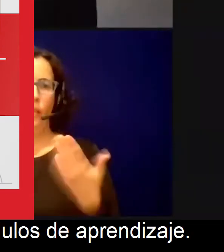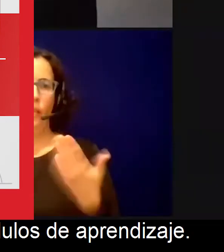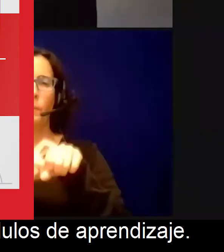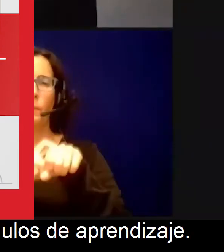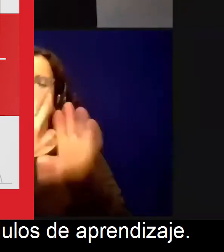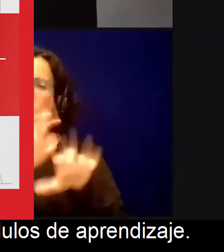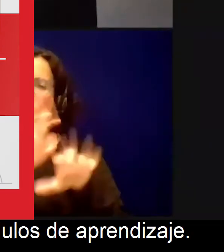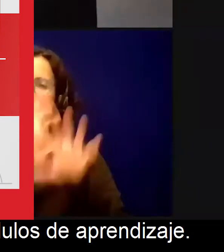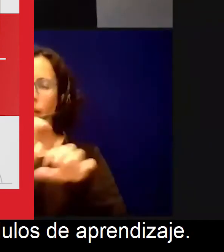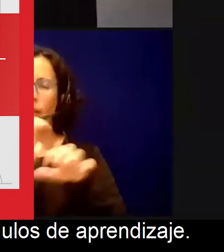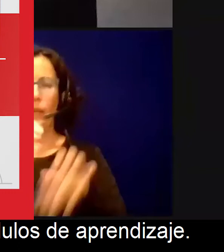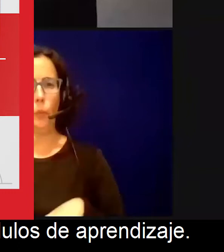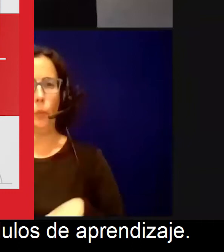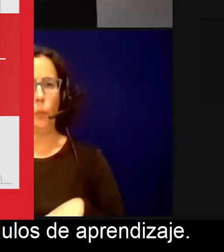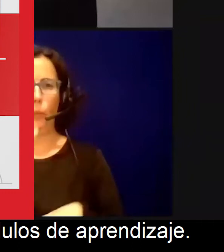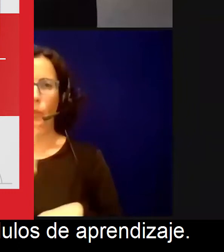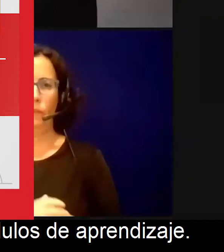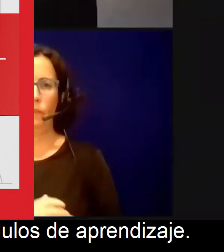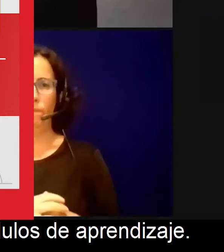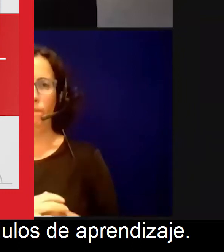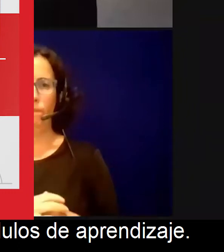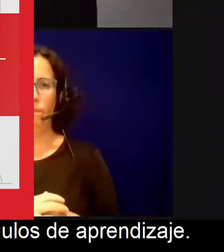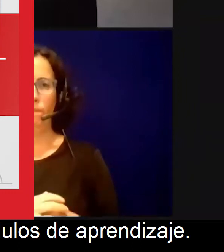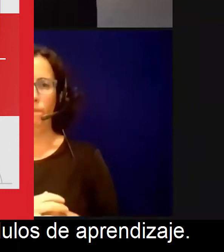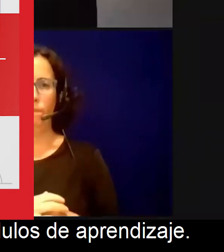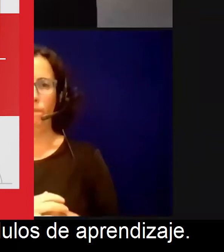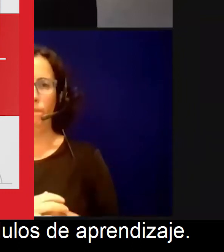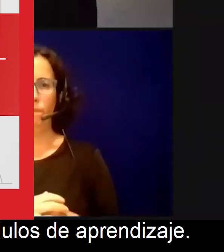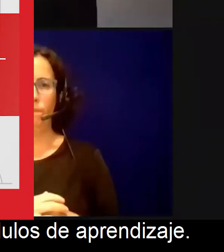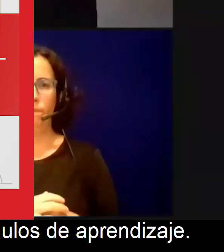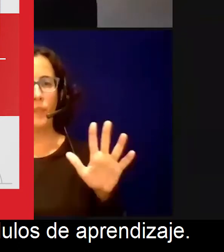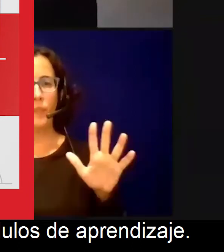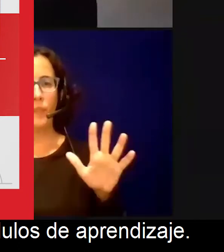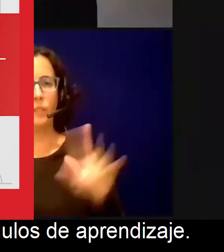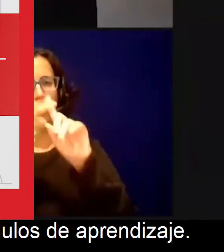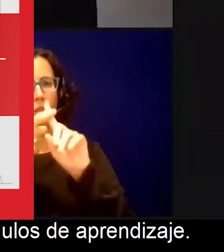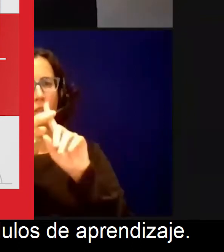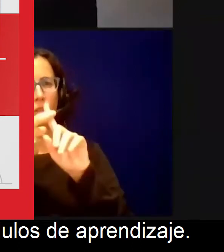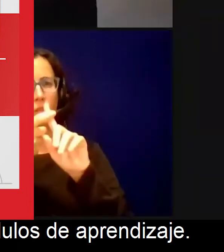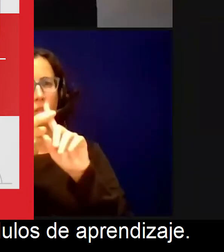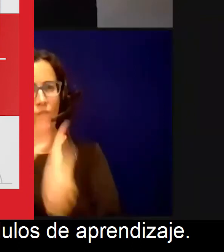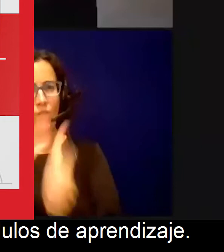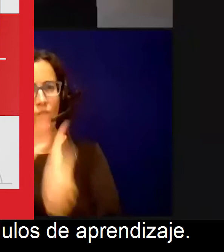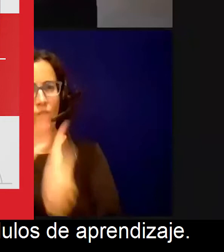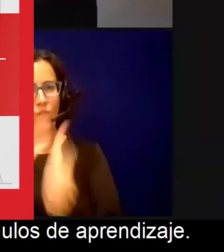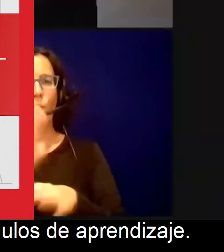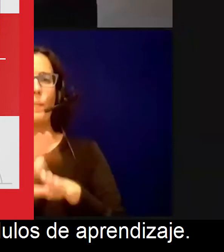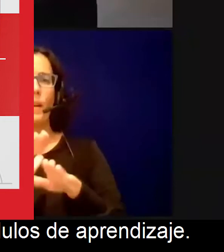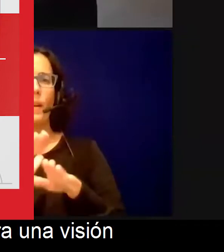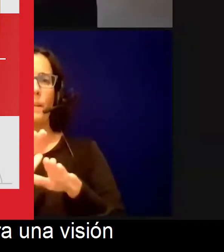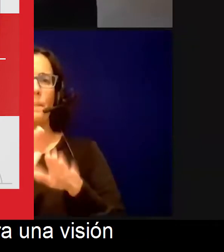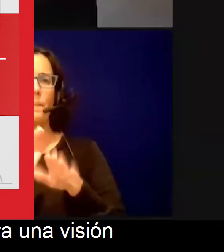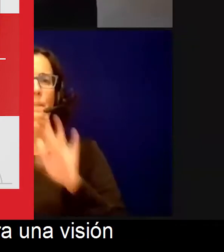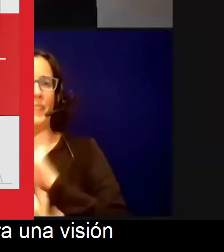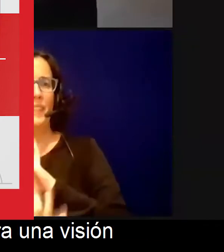todos modos, conseguí maneras de crear módulos de aprendizaje.